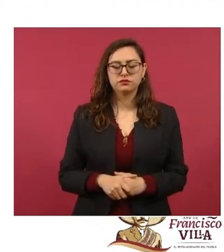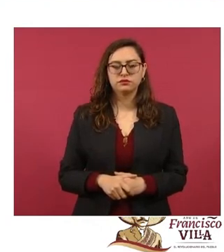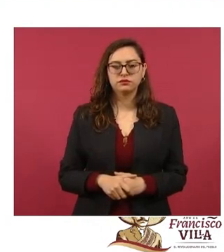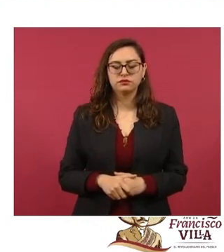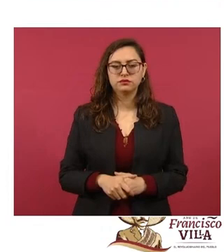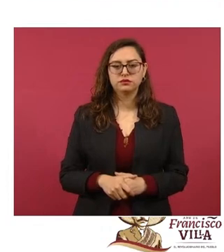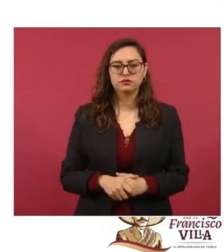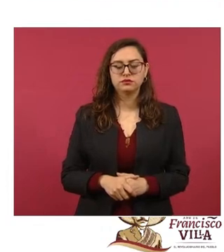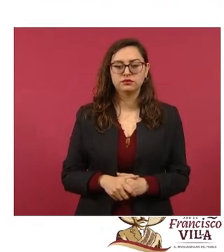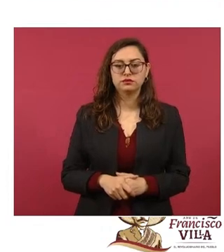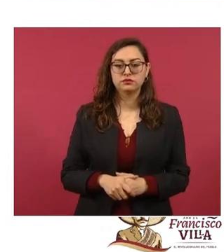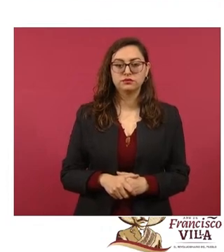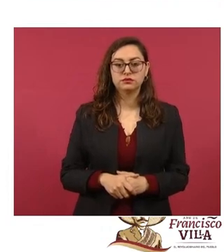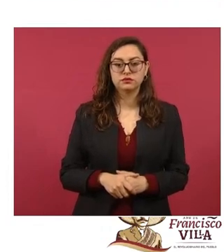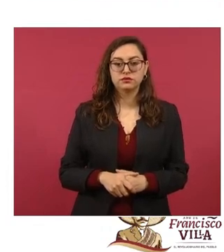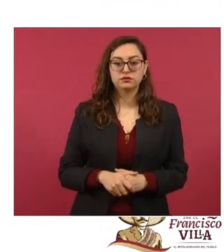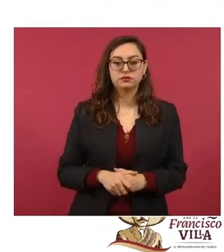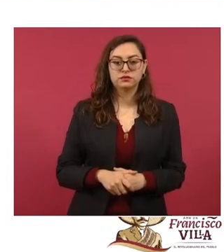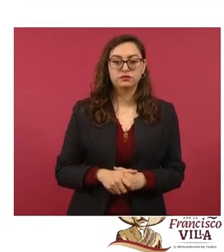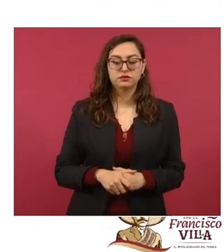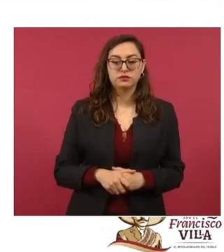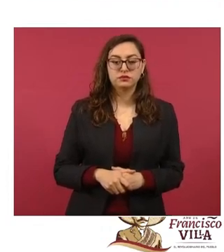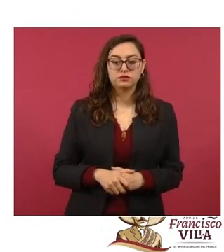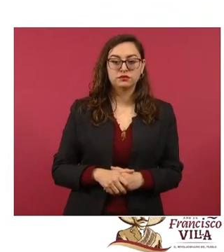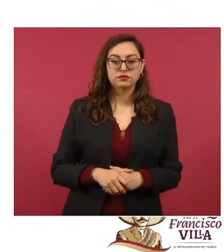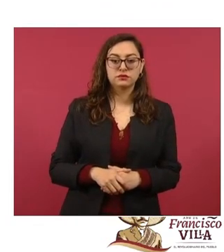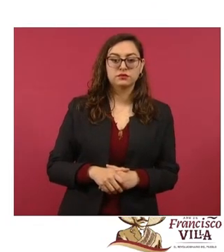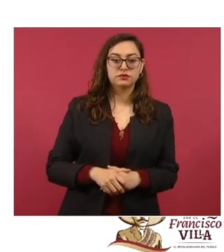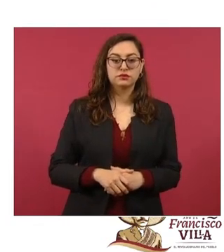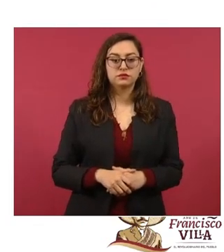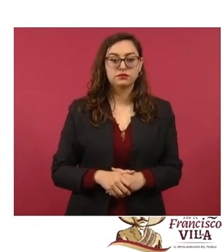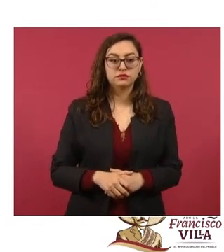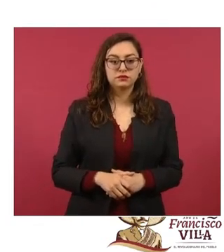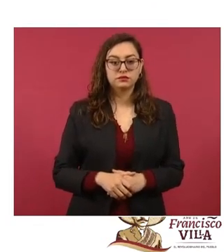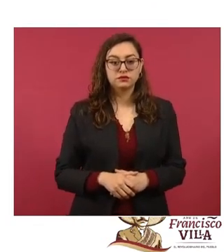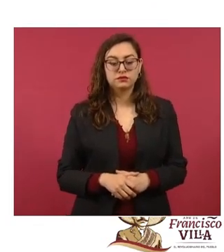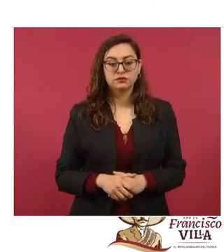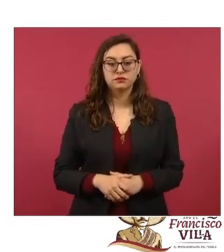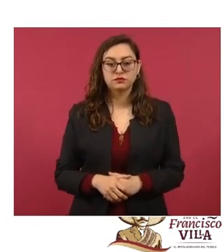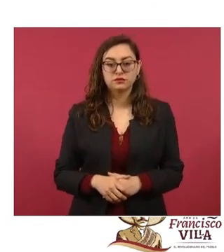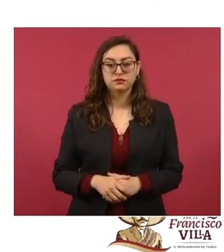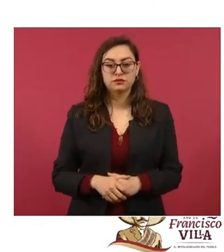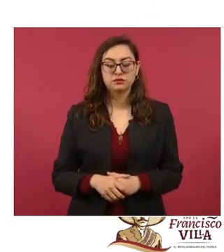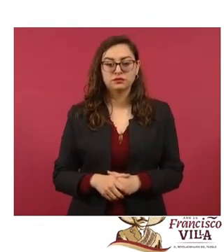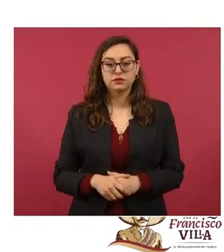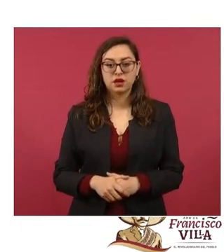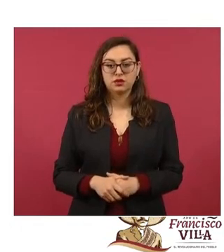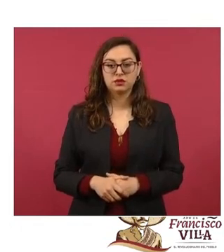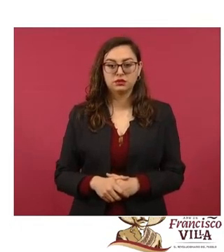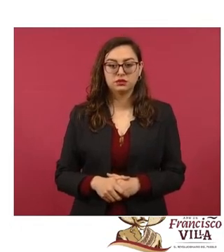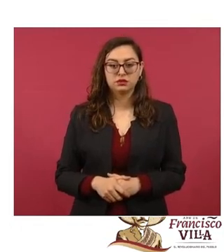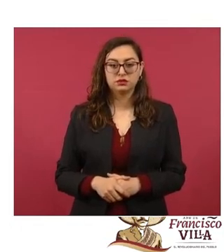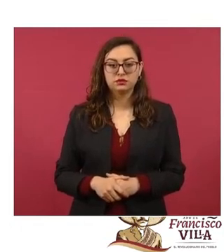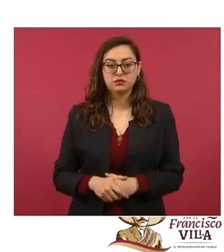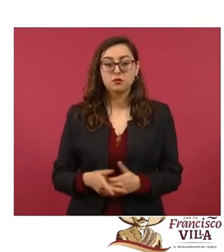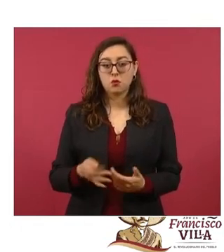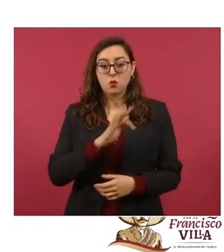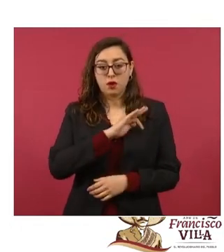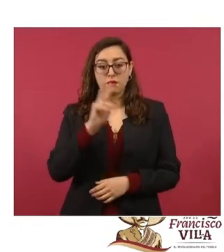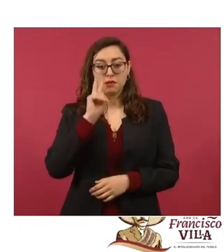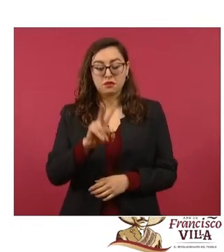de fuego y explosivos, pues tiene que ver con mayores detenciones, ¿no?, que se tienen.